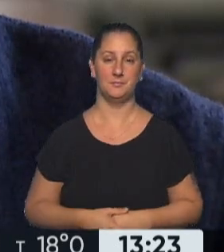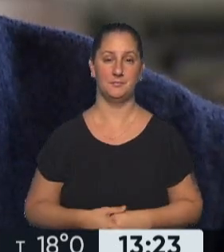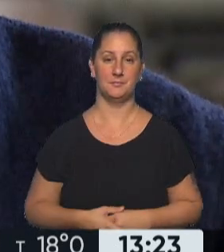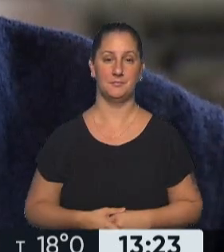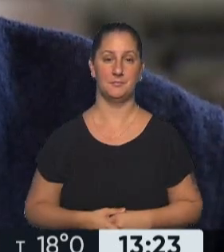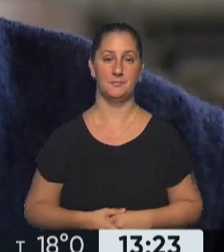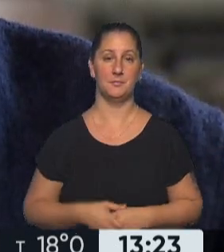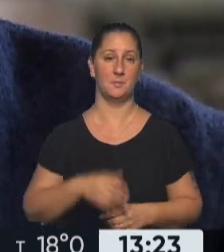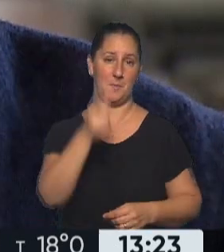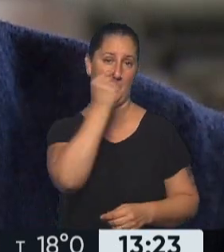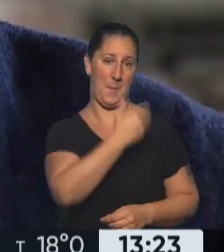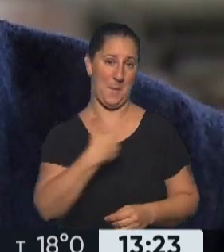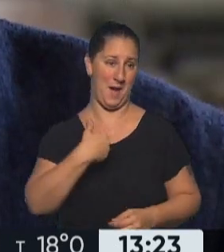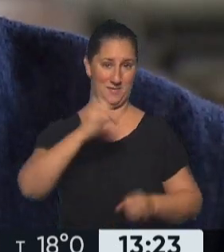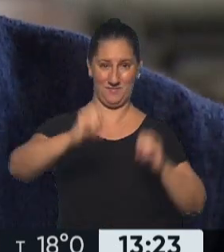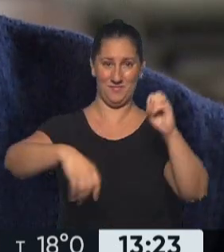estaban mis viejos,